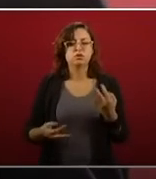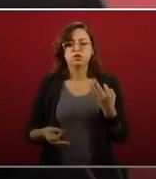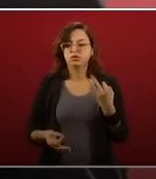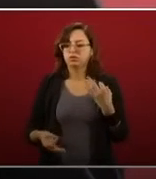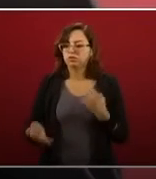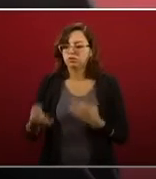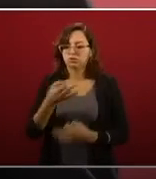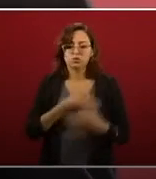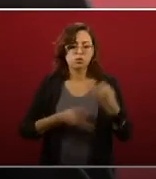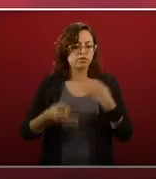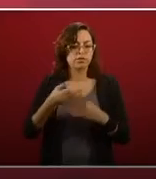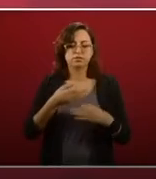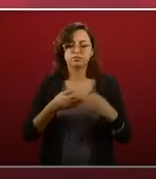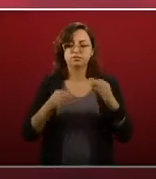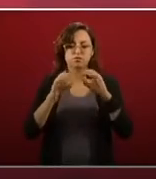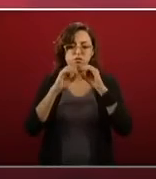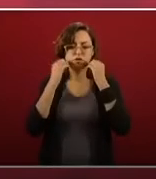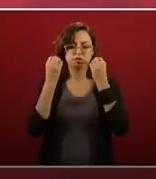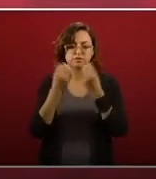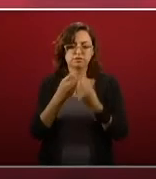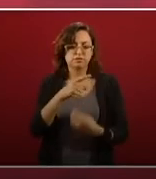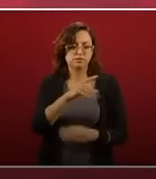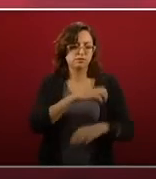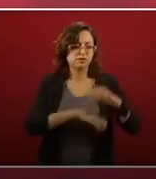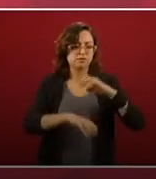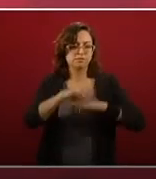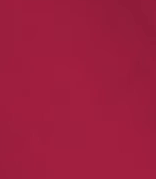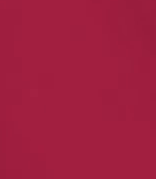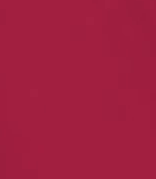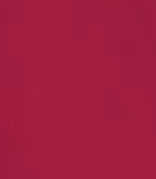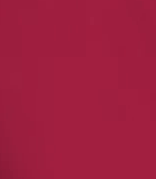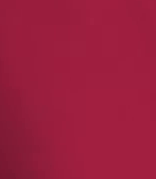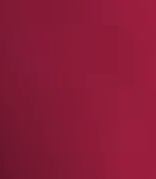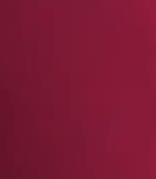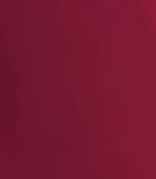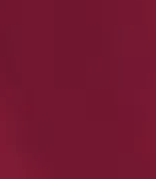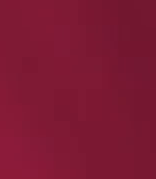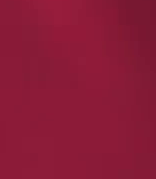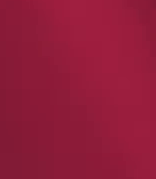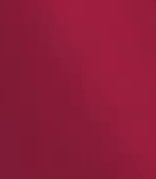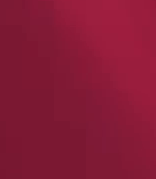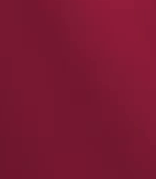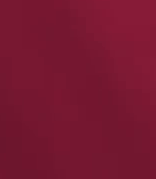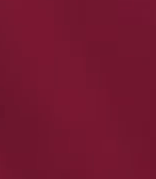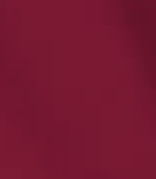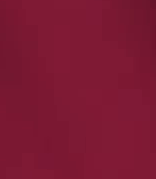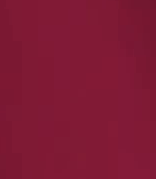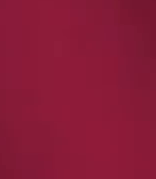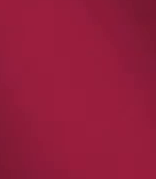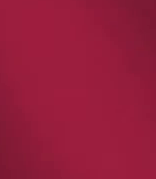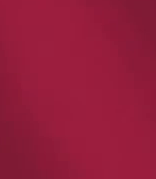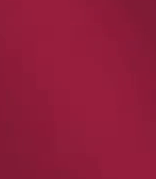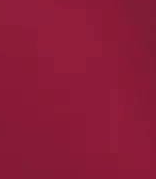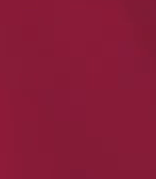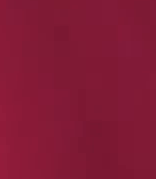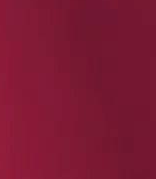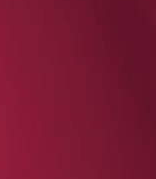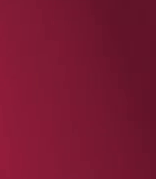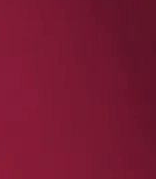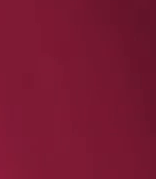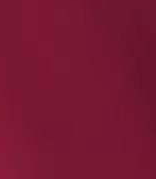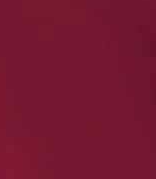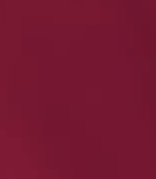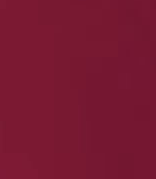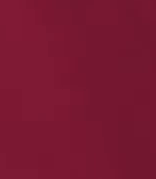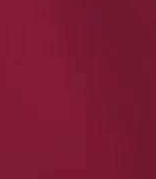las organizaciones del sector empresarial. Gobierno de México.